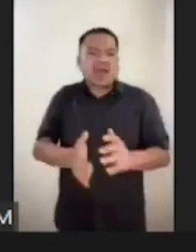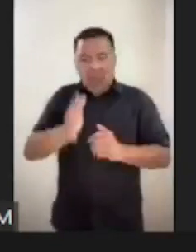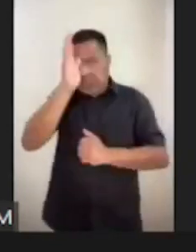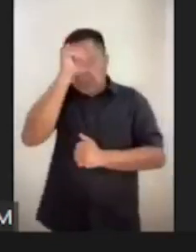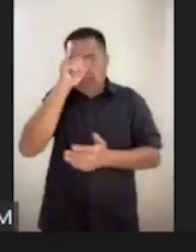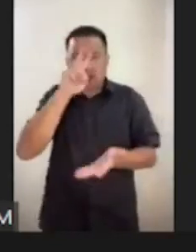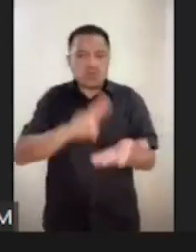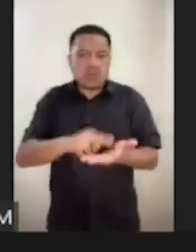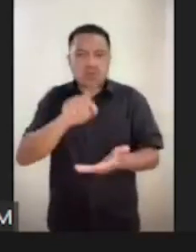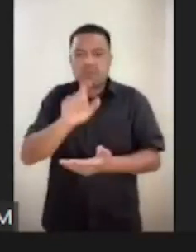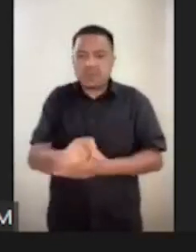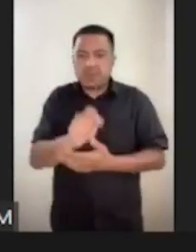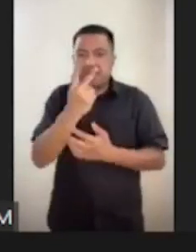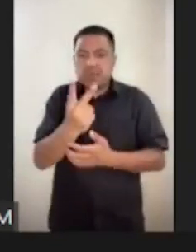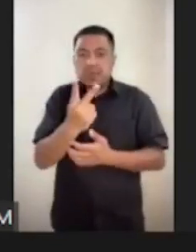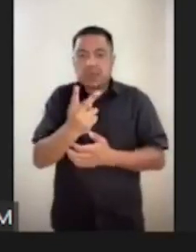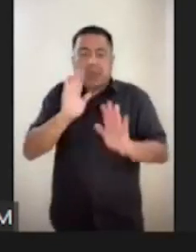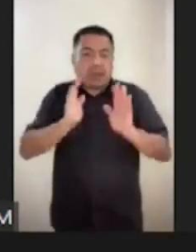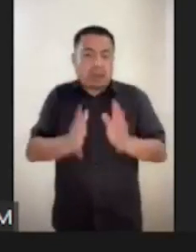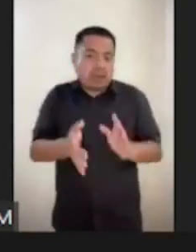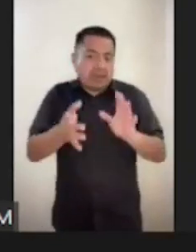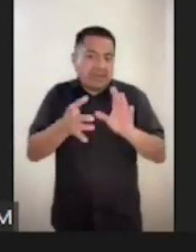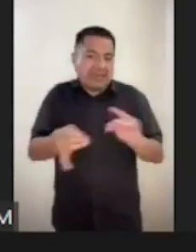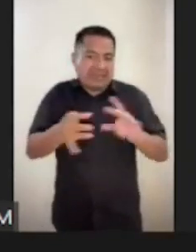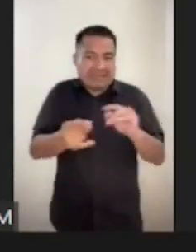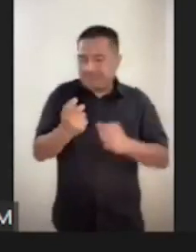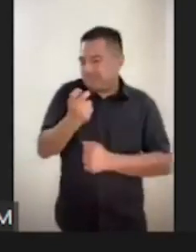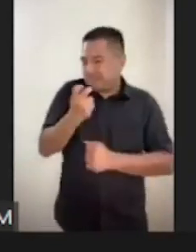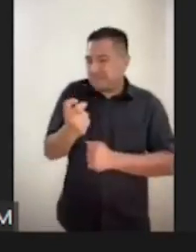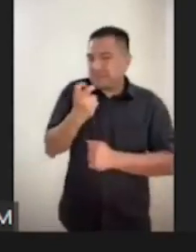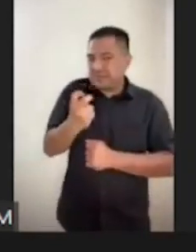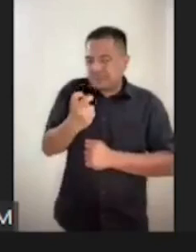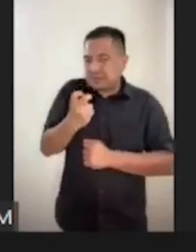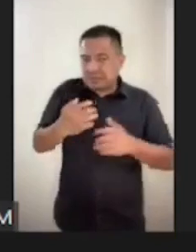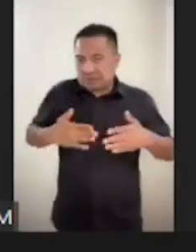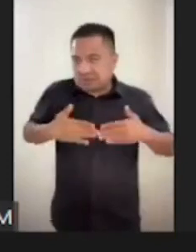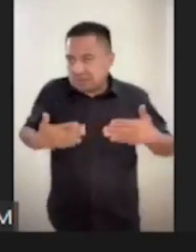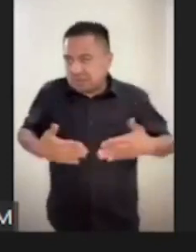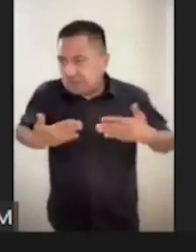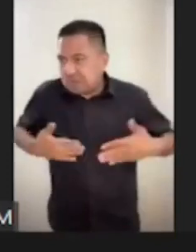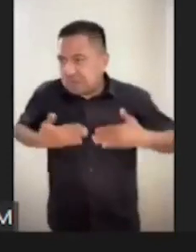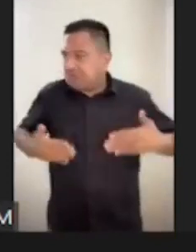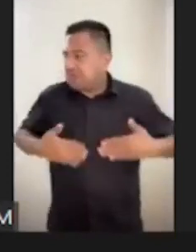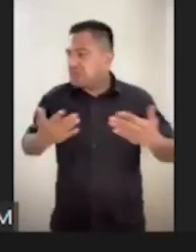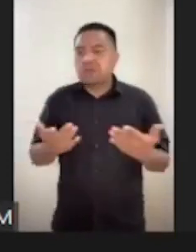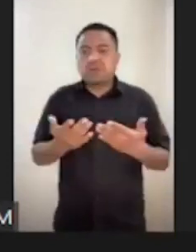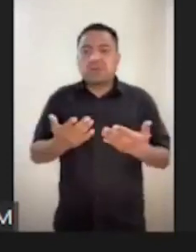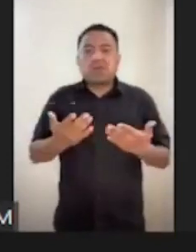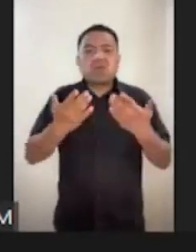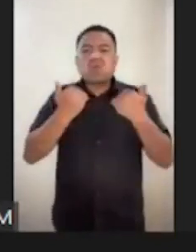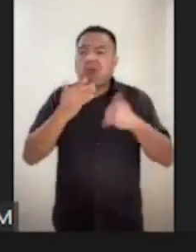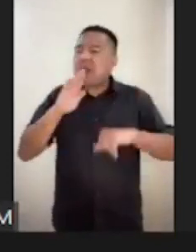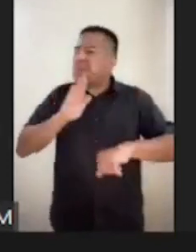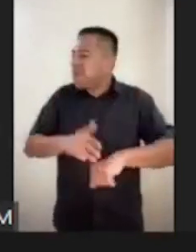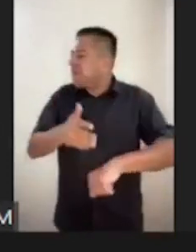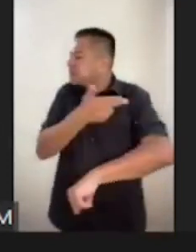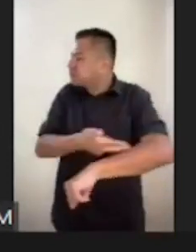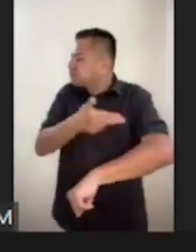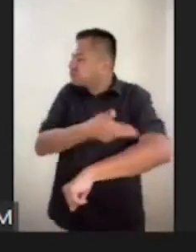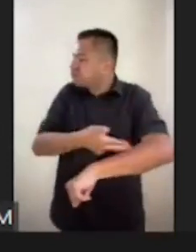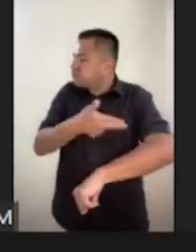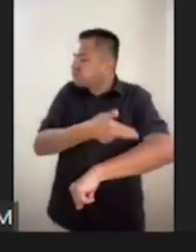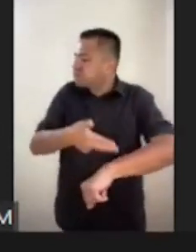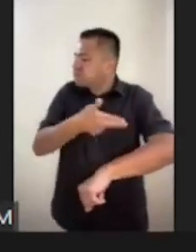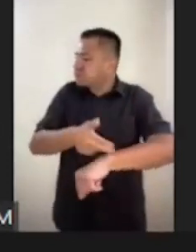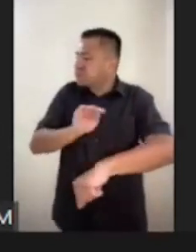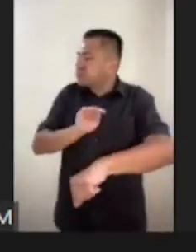de 2022. Entonces, ante esas confesionales ya no había más diligencia que